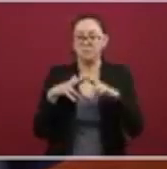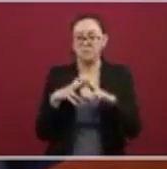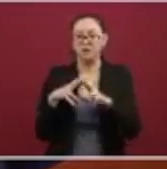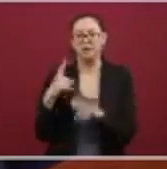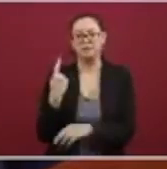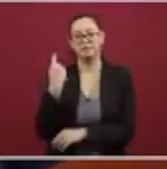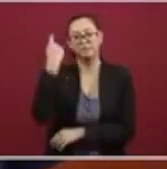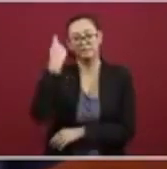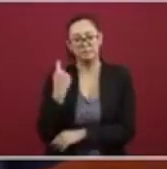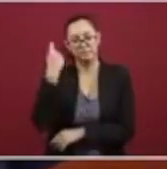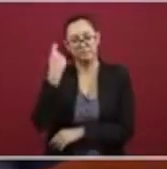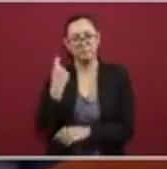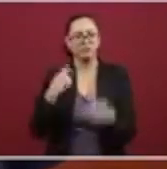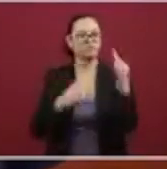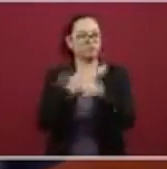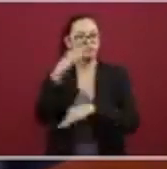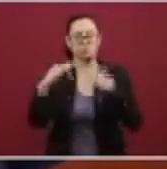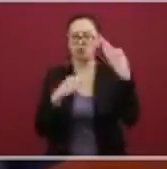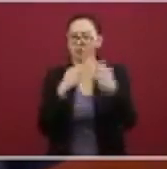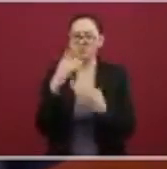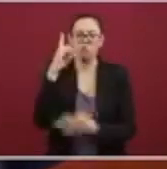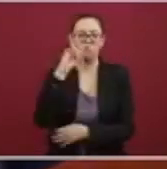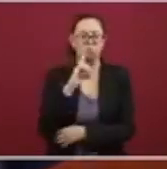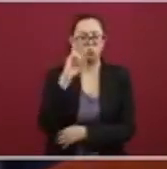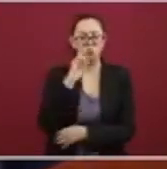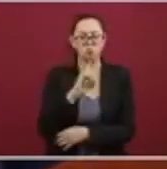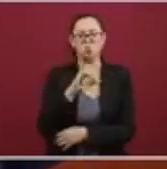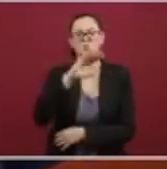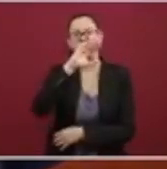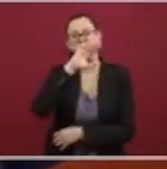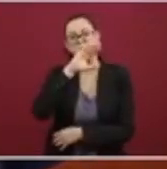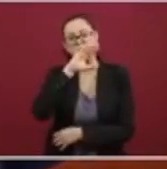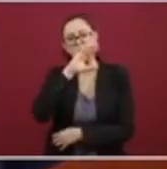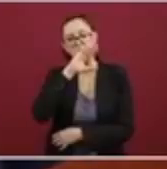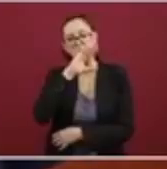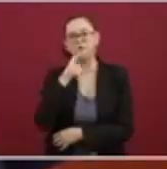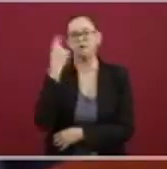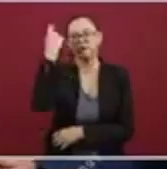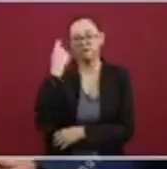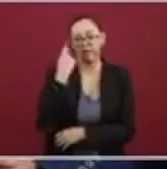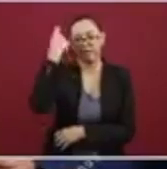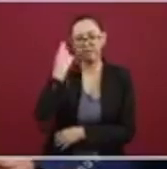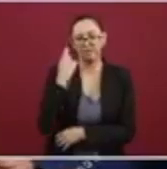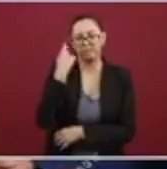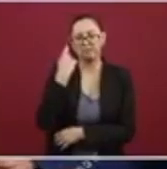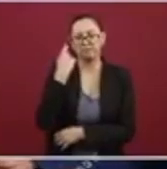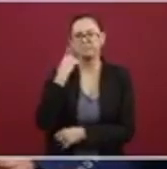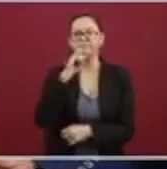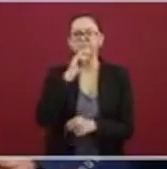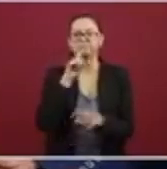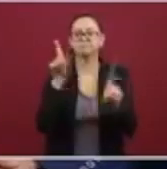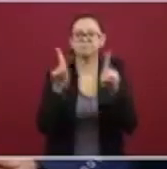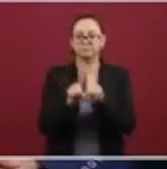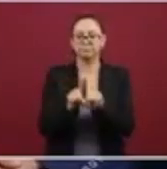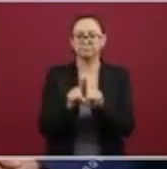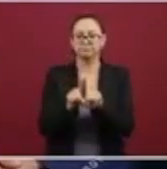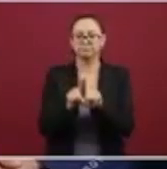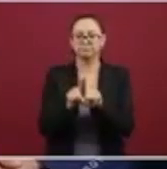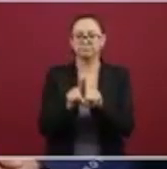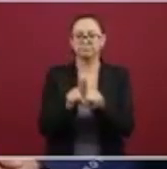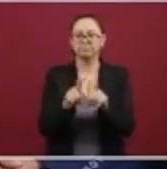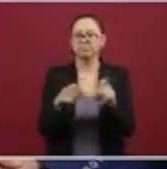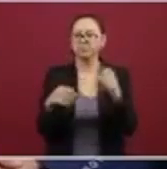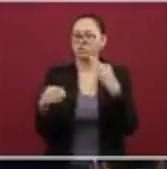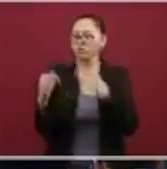jubiladas y a todos los empleados, madres jubiladas, y también a todas